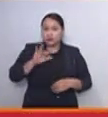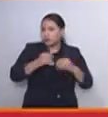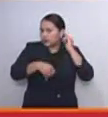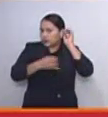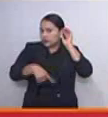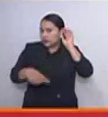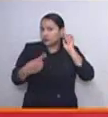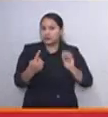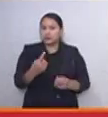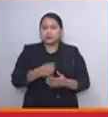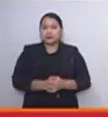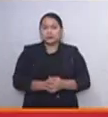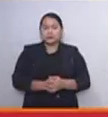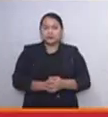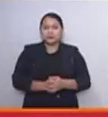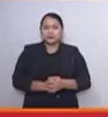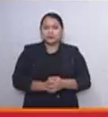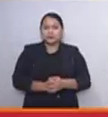uno.